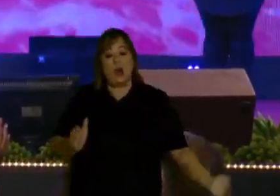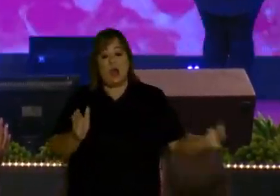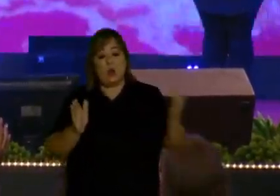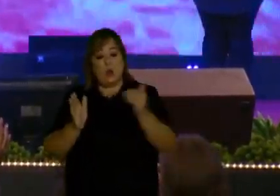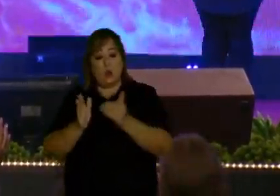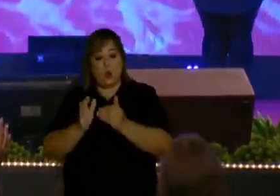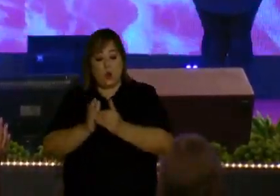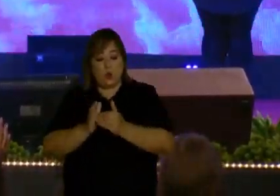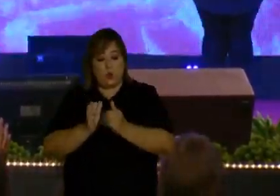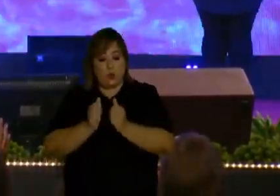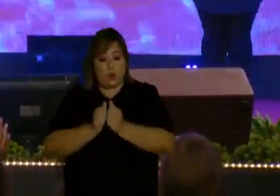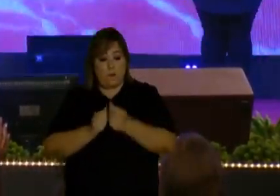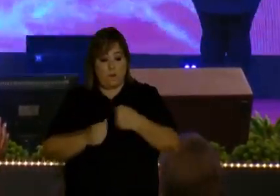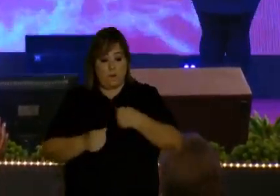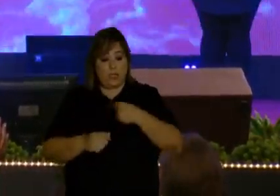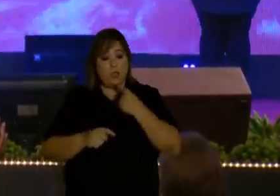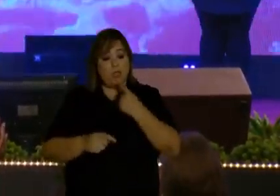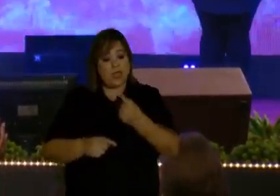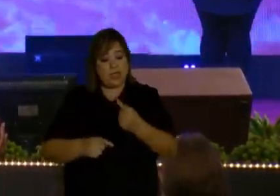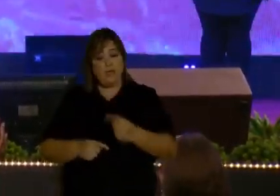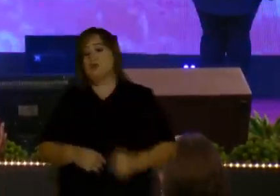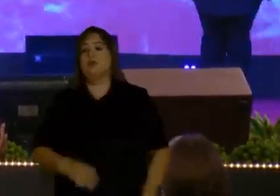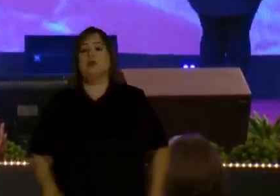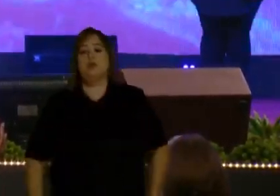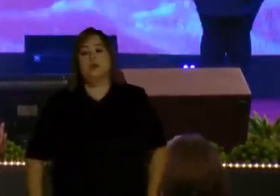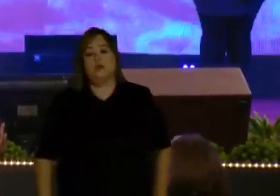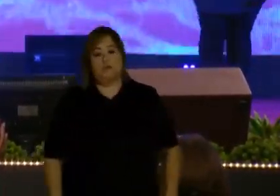mires a mí, yo solamente soy el instrumento.